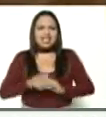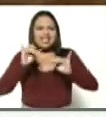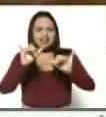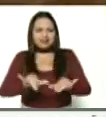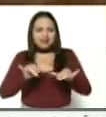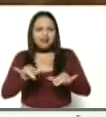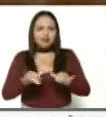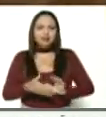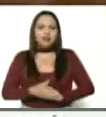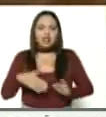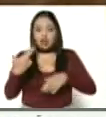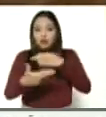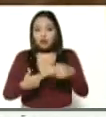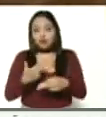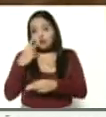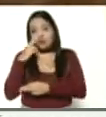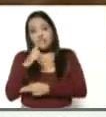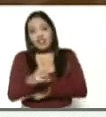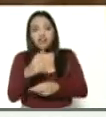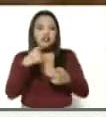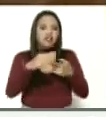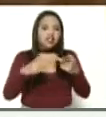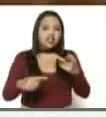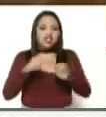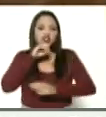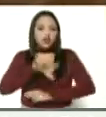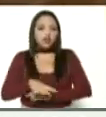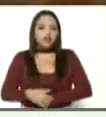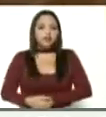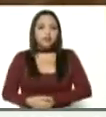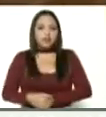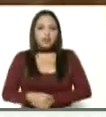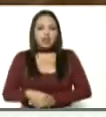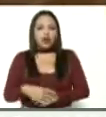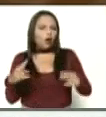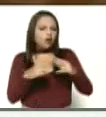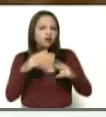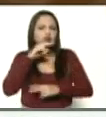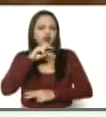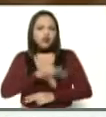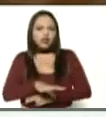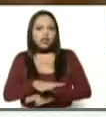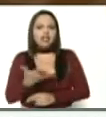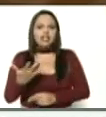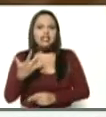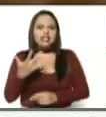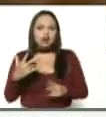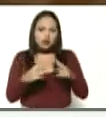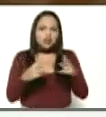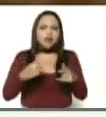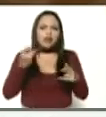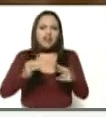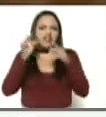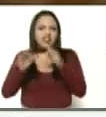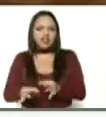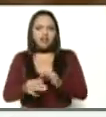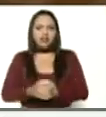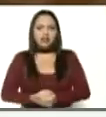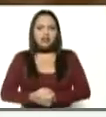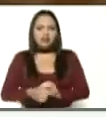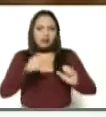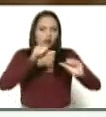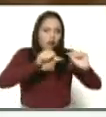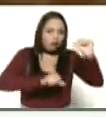se verán esos diferentes matices. Si vemos la historia nos damos cuenta que eso es una realidad. A lo largo de los procesos